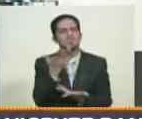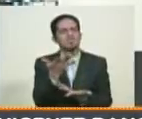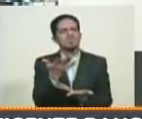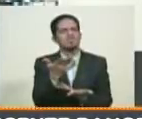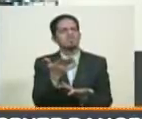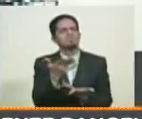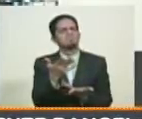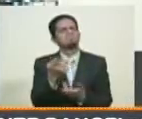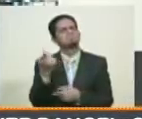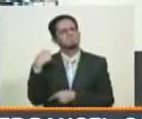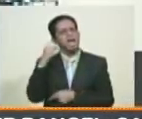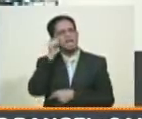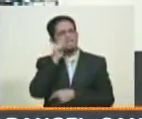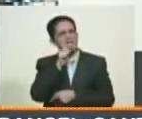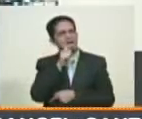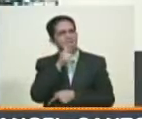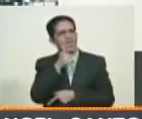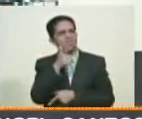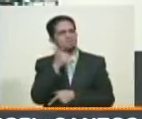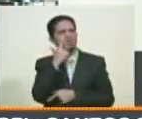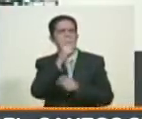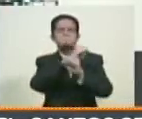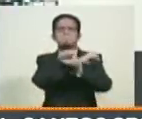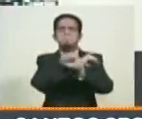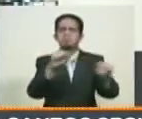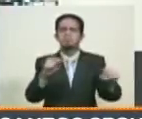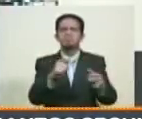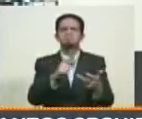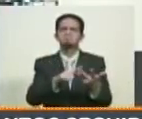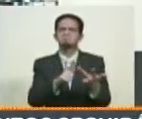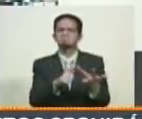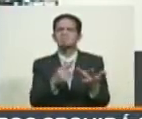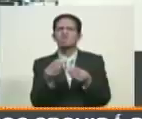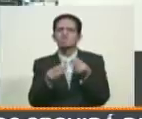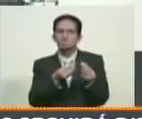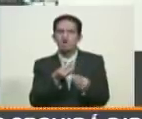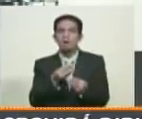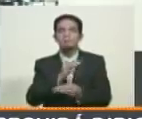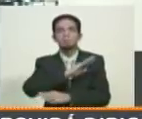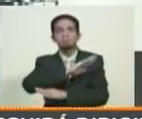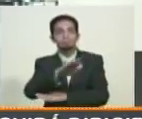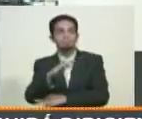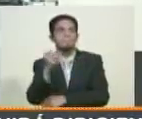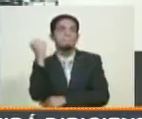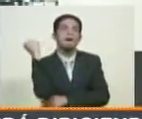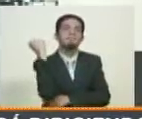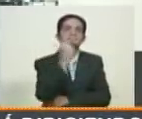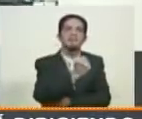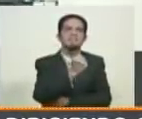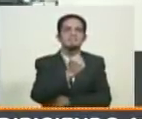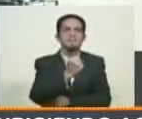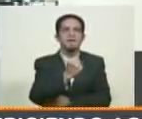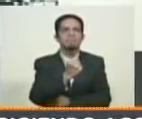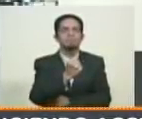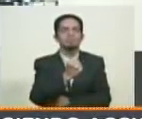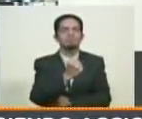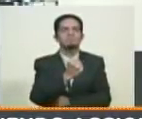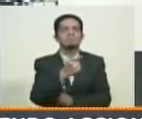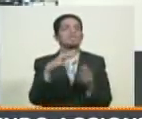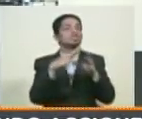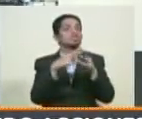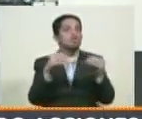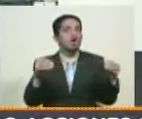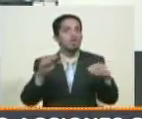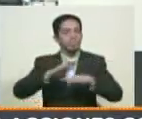hablando, magnicidio contra el presidente de la República y el asesinato serial, pues, de los jefes de poderes